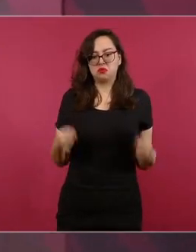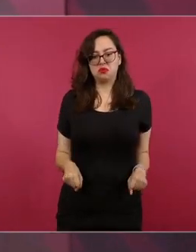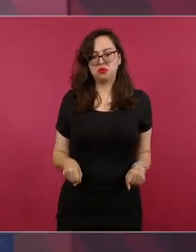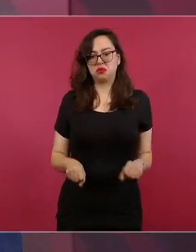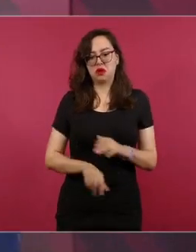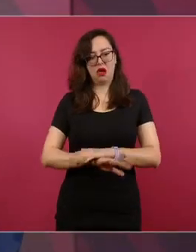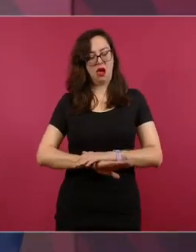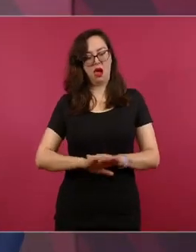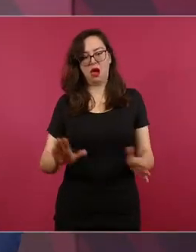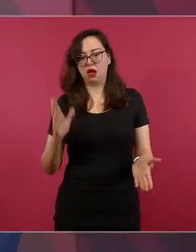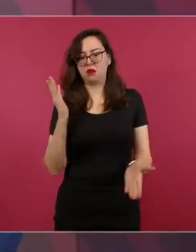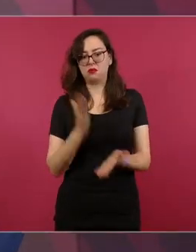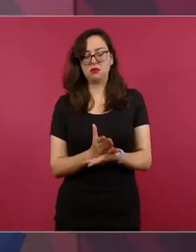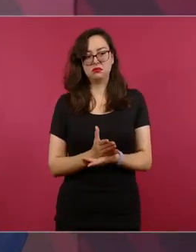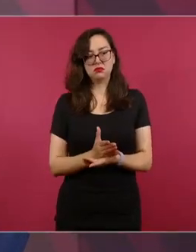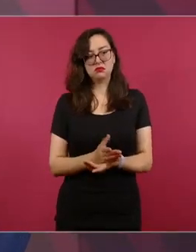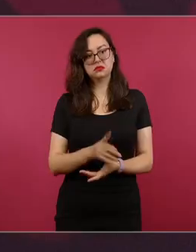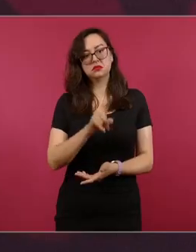liberaron.